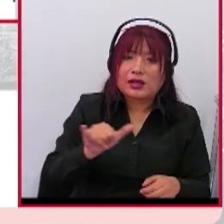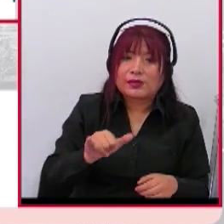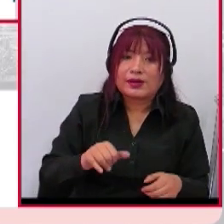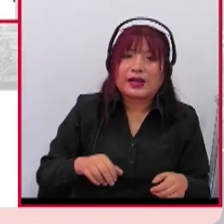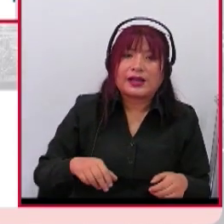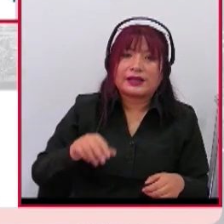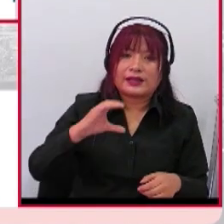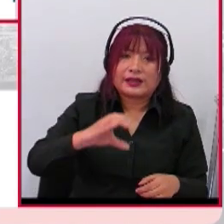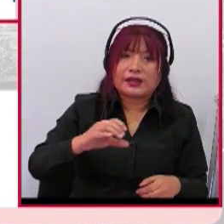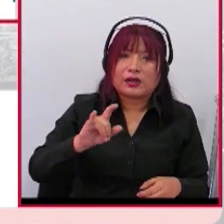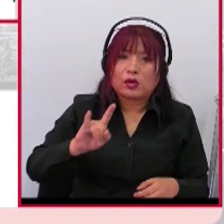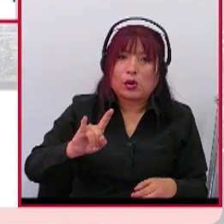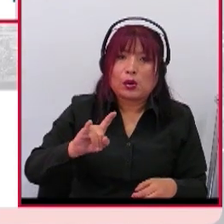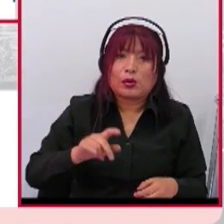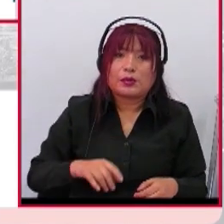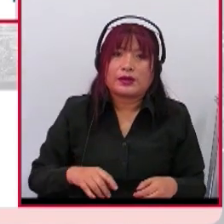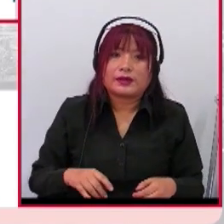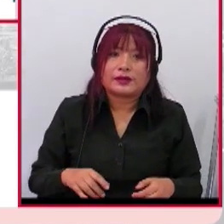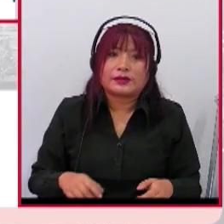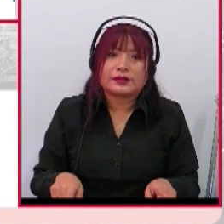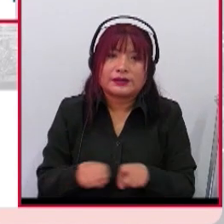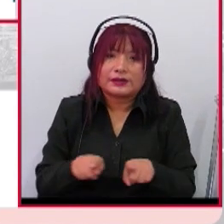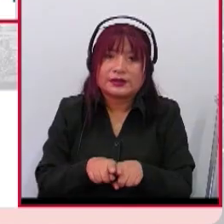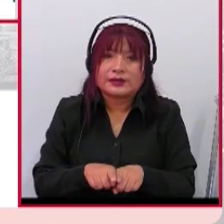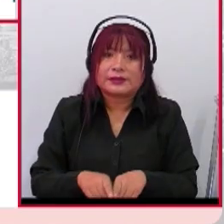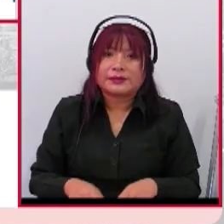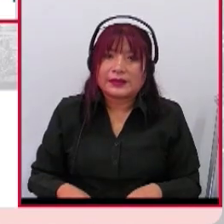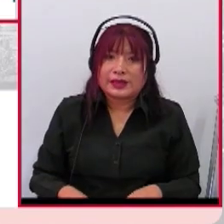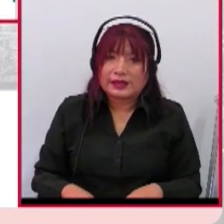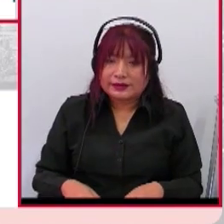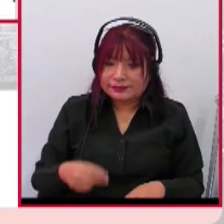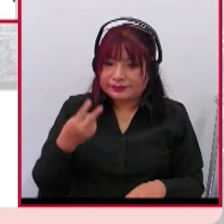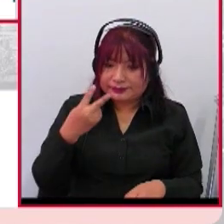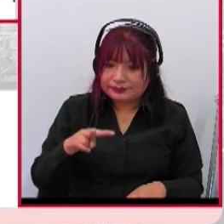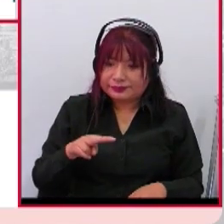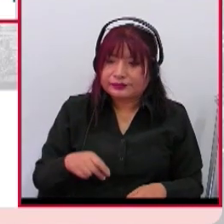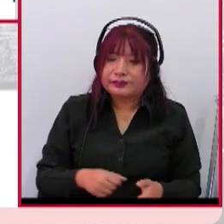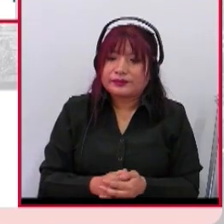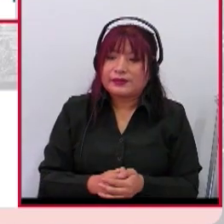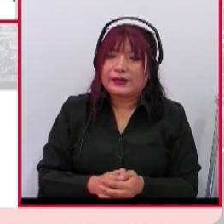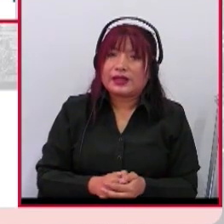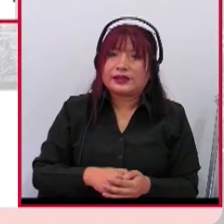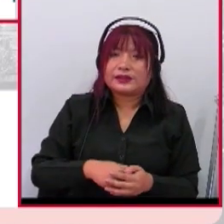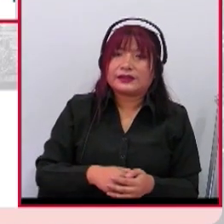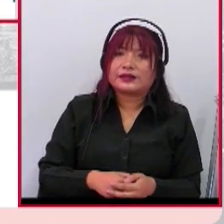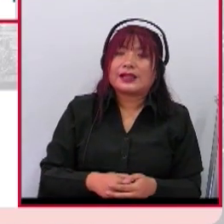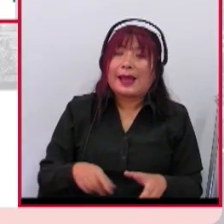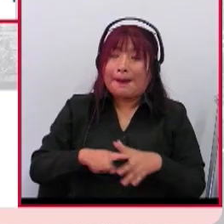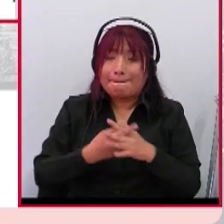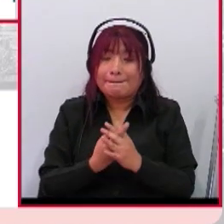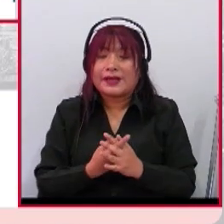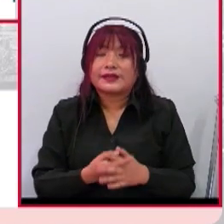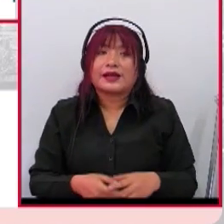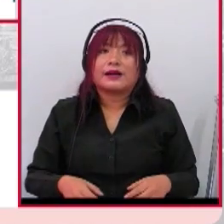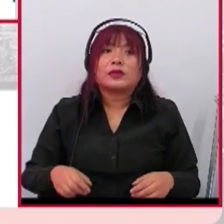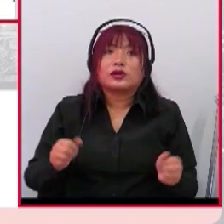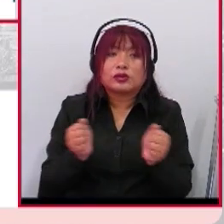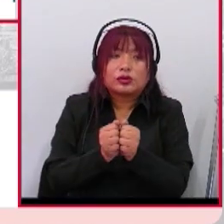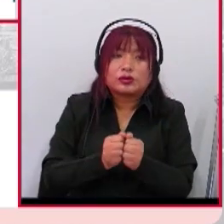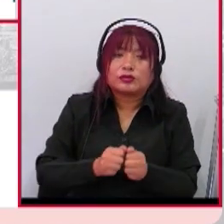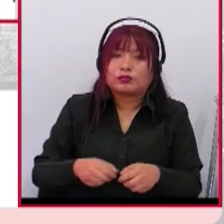Una vez que hemos logrado esa etapa, que era el hito 4, ingresamos con la dosificación del ácido sulfúrico.